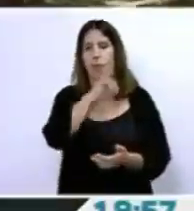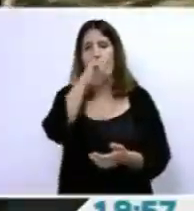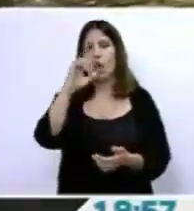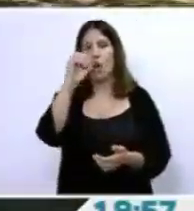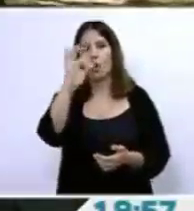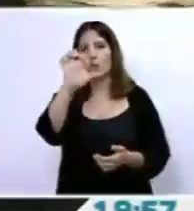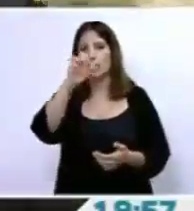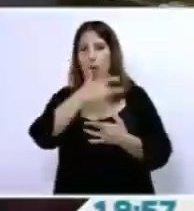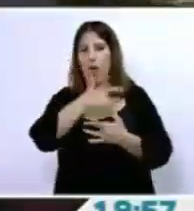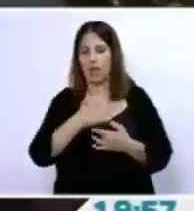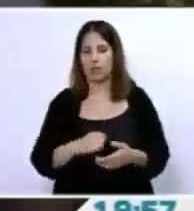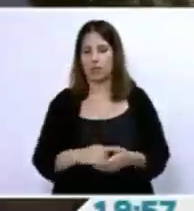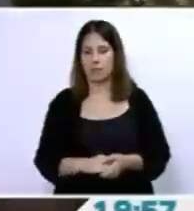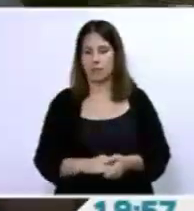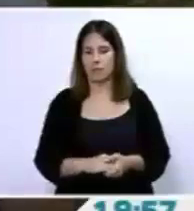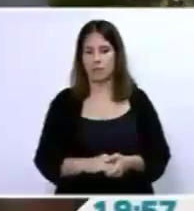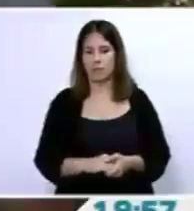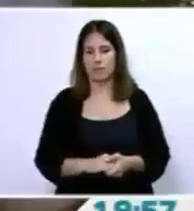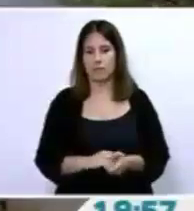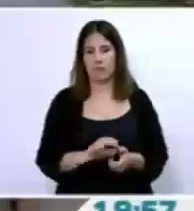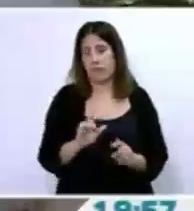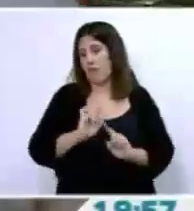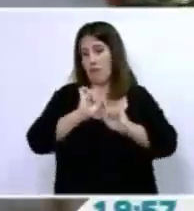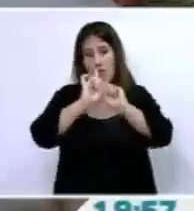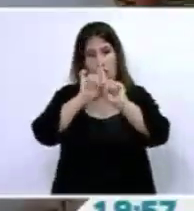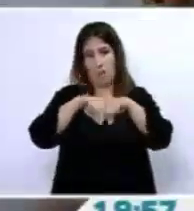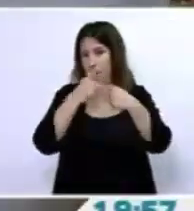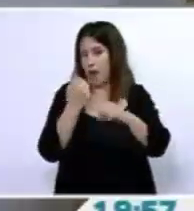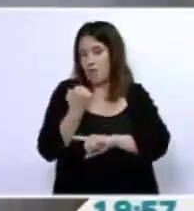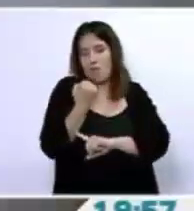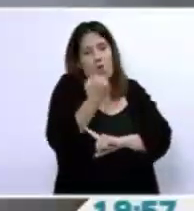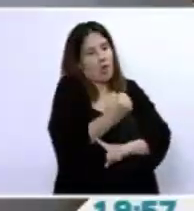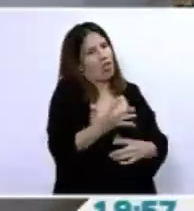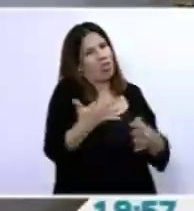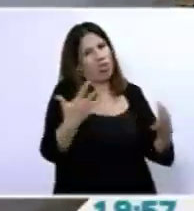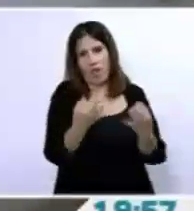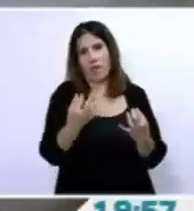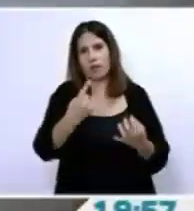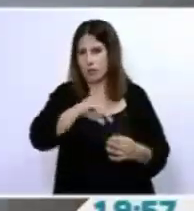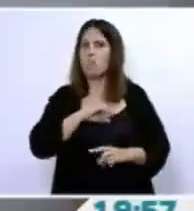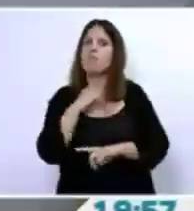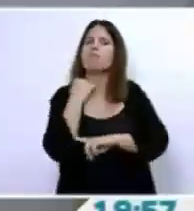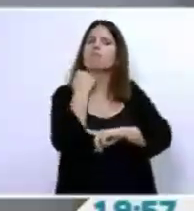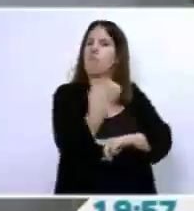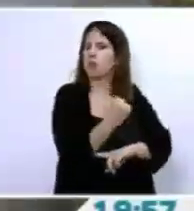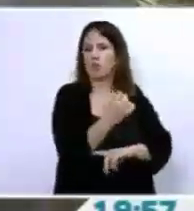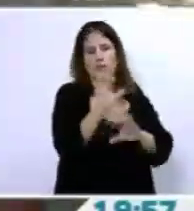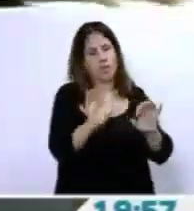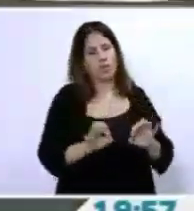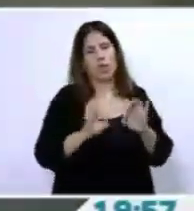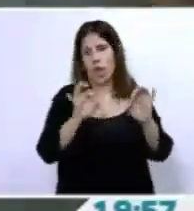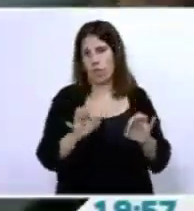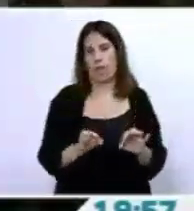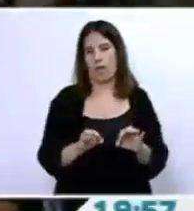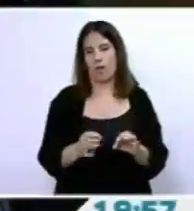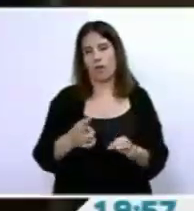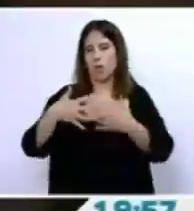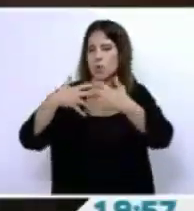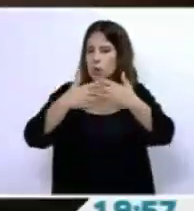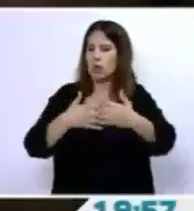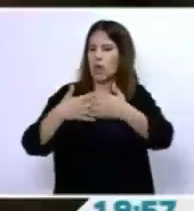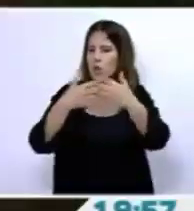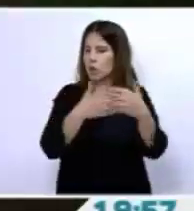No puede ser de otra manera, ¿verdad? La familia tiene que estar ahí. Sí, sí, tenemos que estar, hemos estado desde el primer momento hasta el último, luchando con lo que había, que es